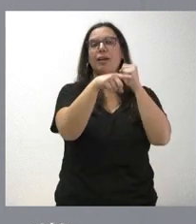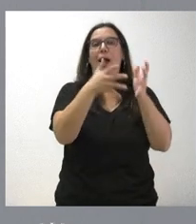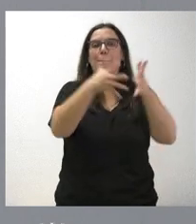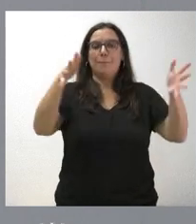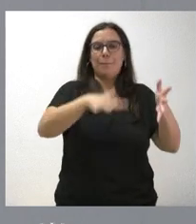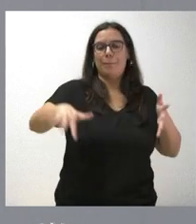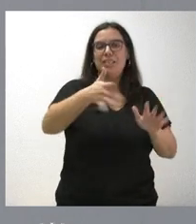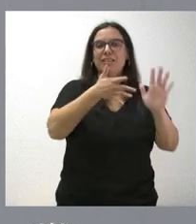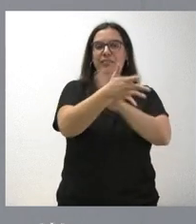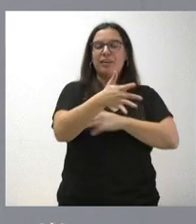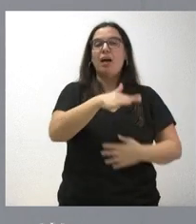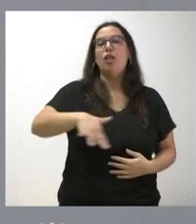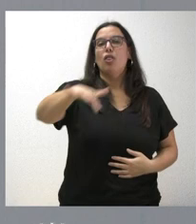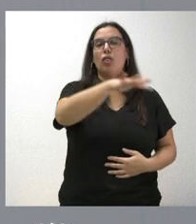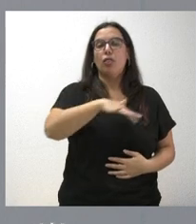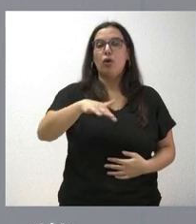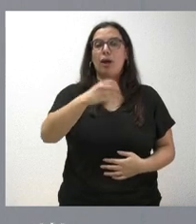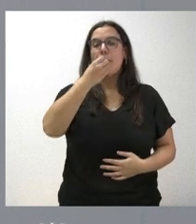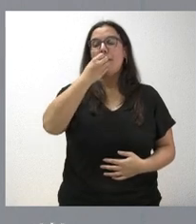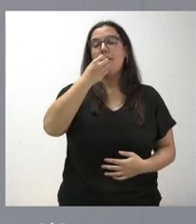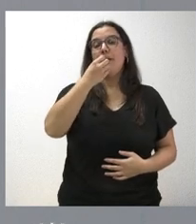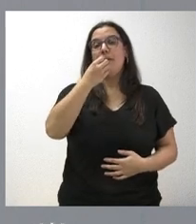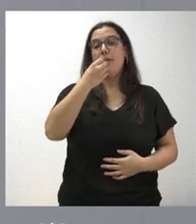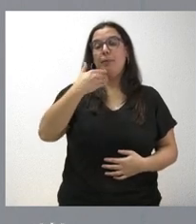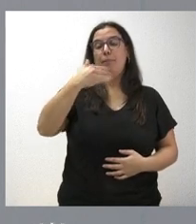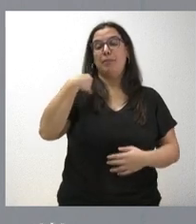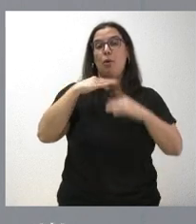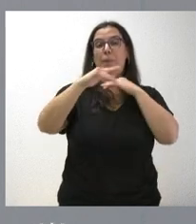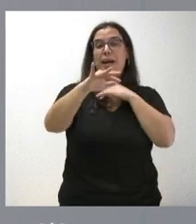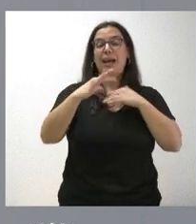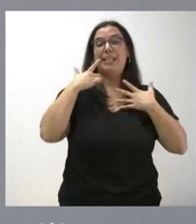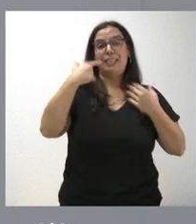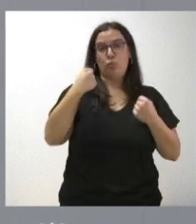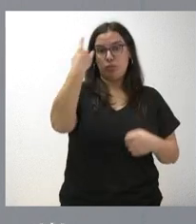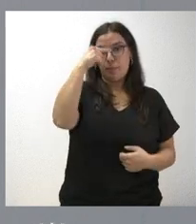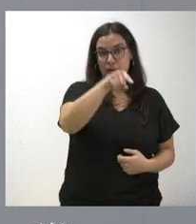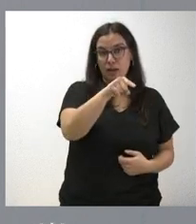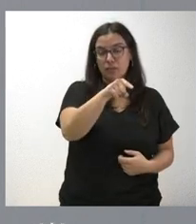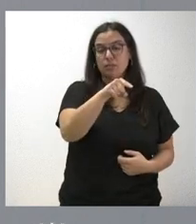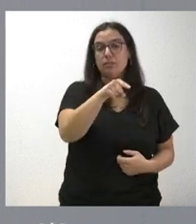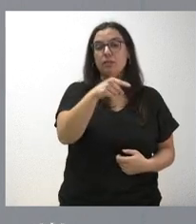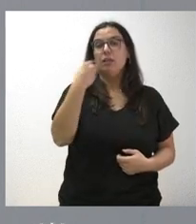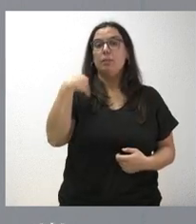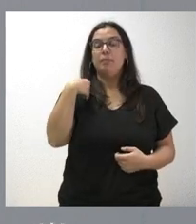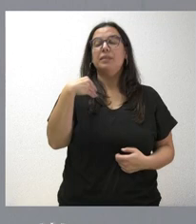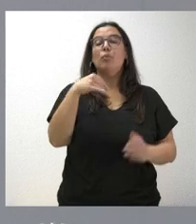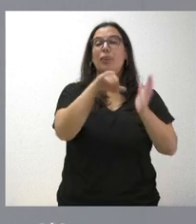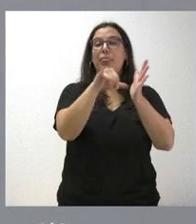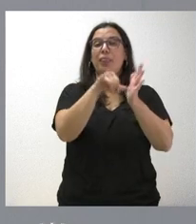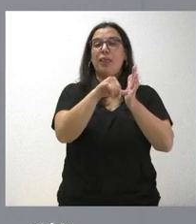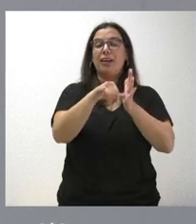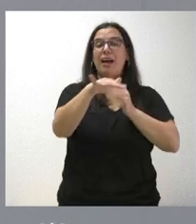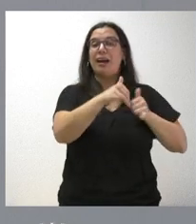de la categoría de zona arqueológica del bien de interés cultural del Paraje de la salud en Salamanca situado en las inmediaciones del